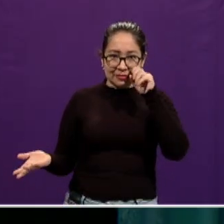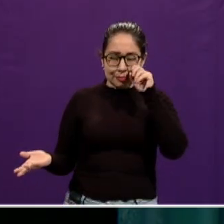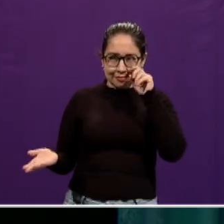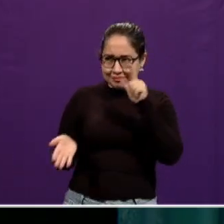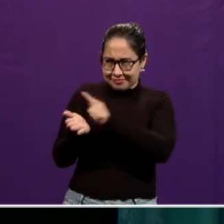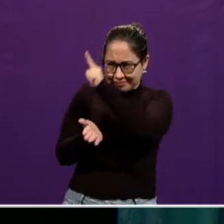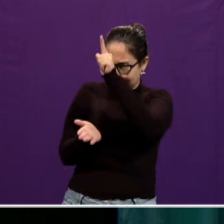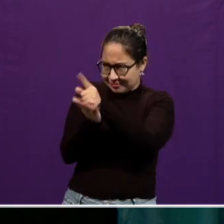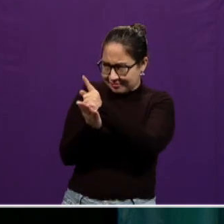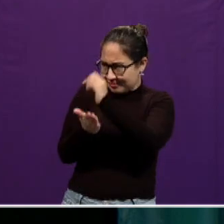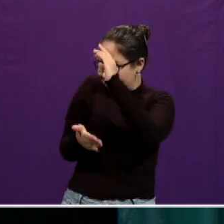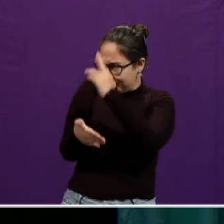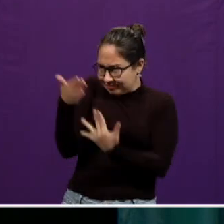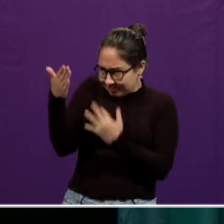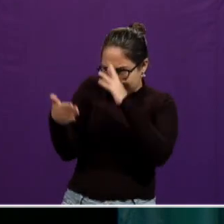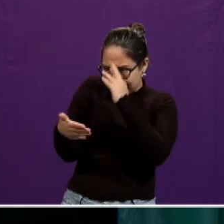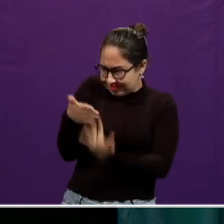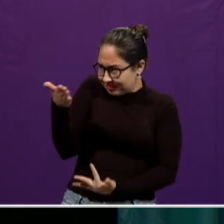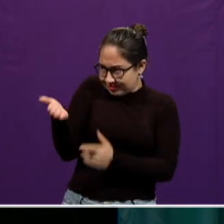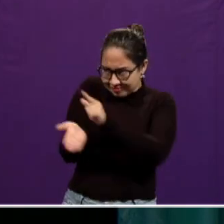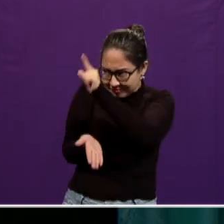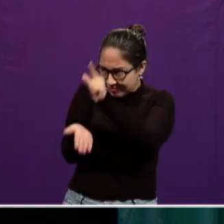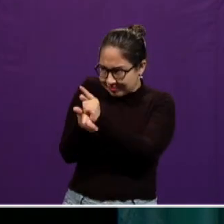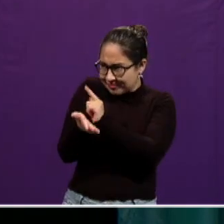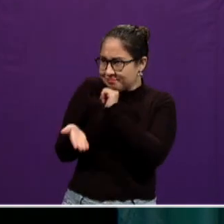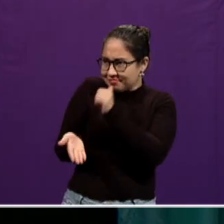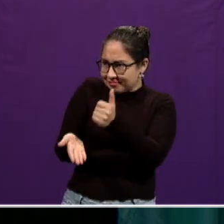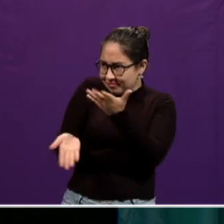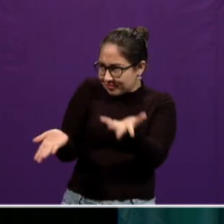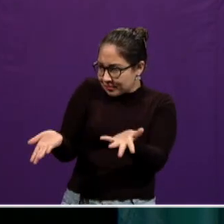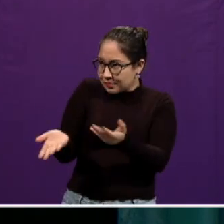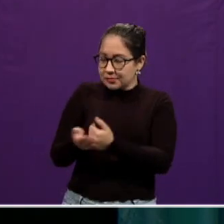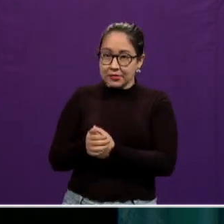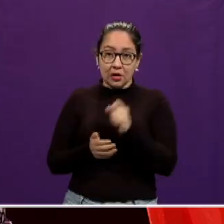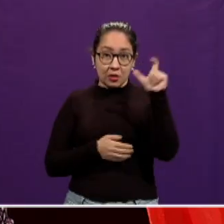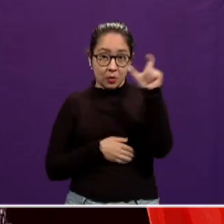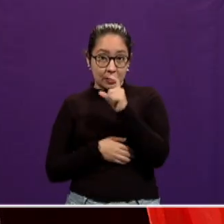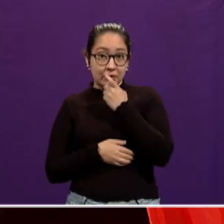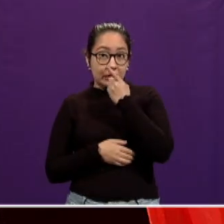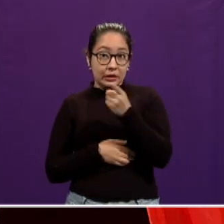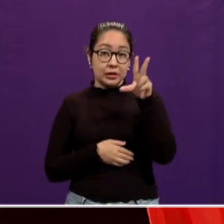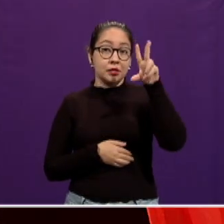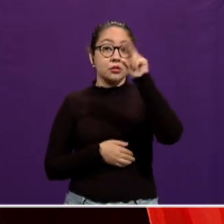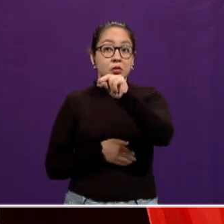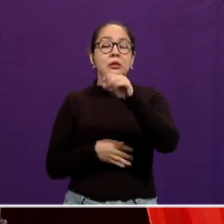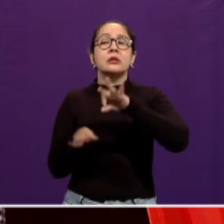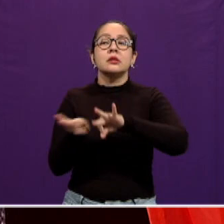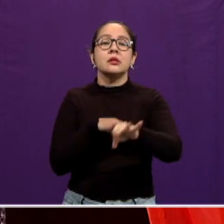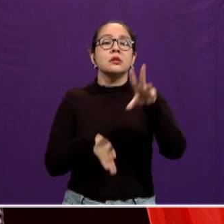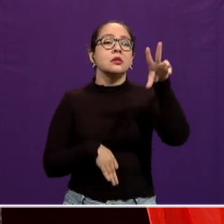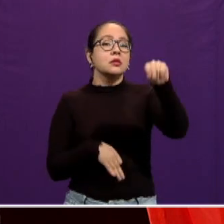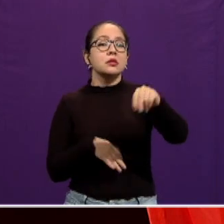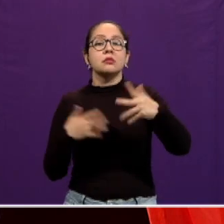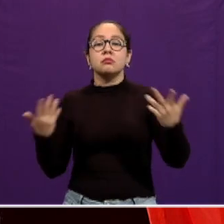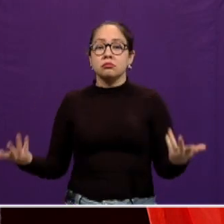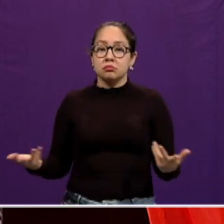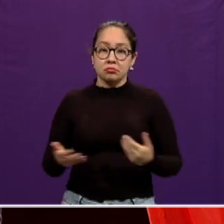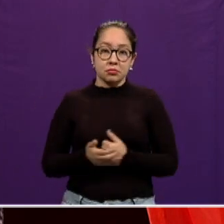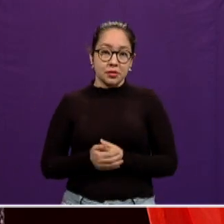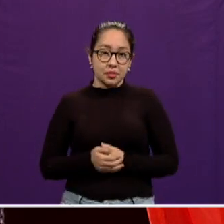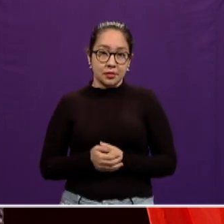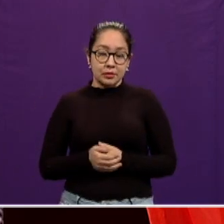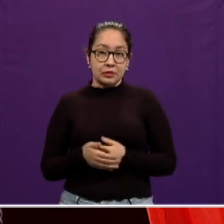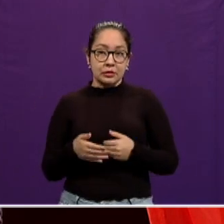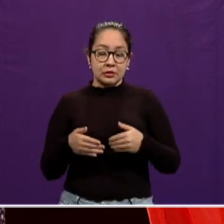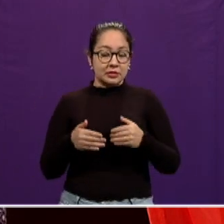Anti la ley, o sea, no son legales, ¿no? Es verdad. Son ilegales. Y cuando decimos que no en un trabajo, cuando decimos que no, okay, o pongo un